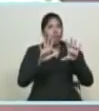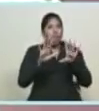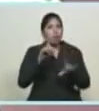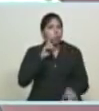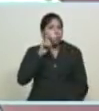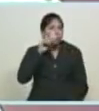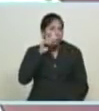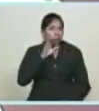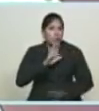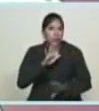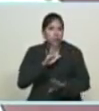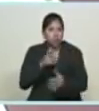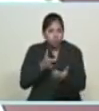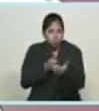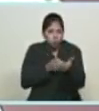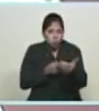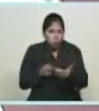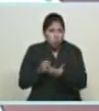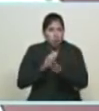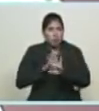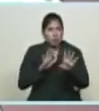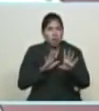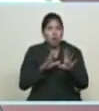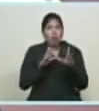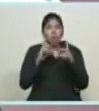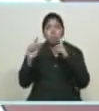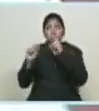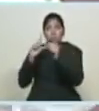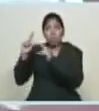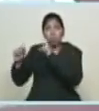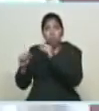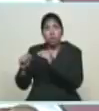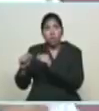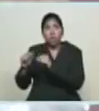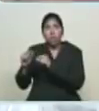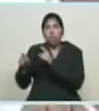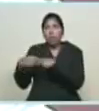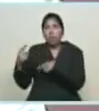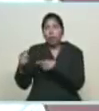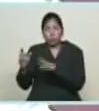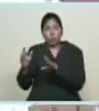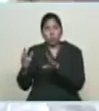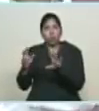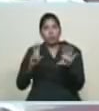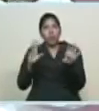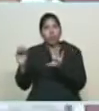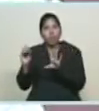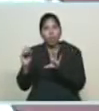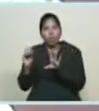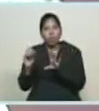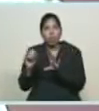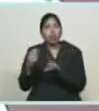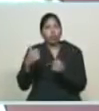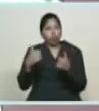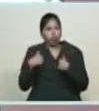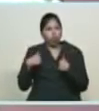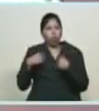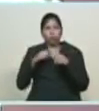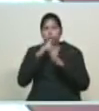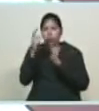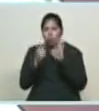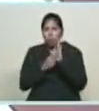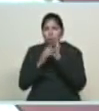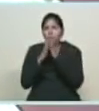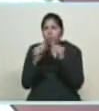escaneadas. Y cuando salieron del barrio habían conseguido 70 embarazadas. Y a las 70 las voy a proteger,